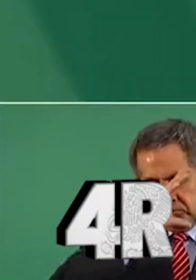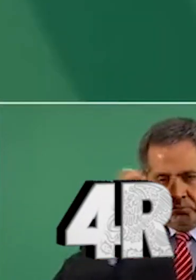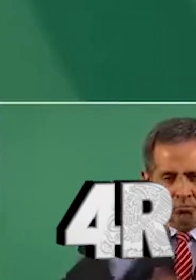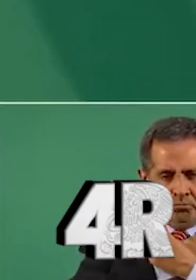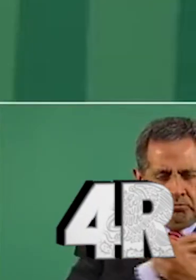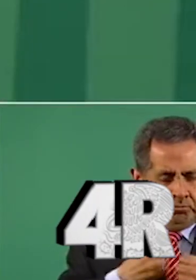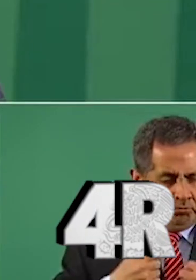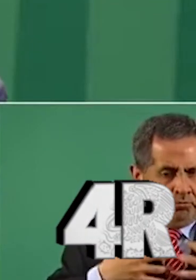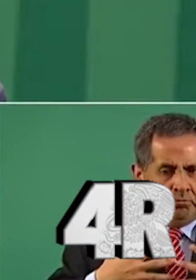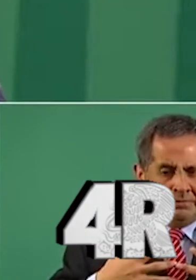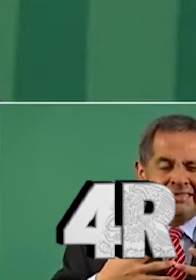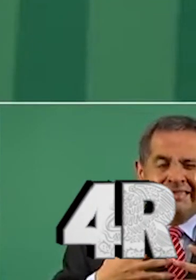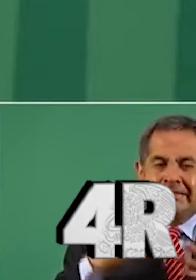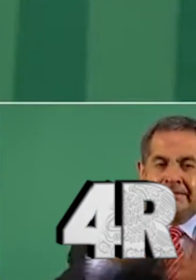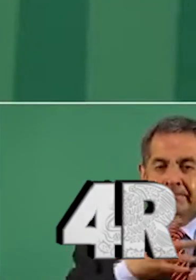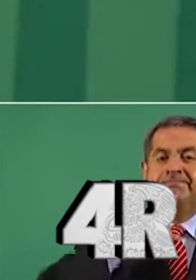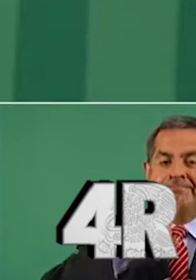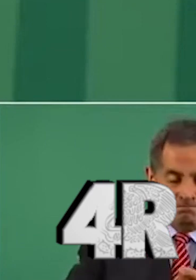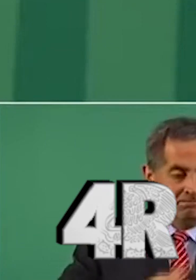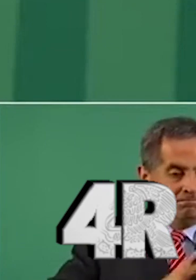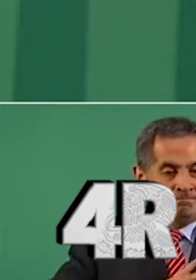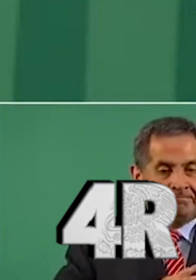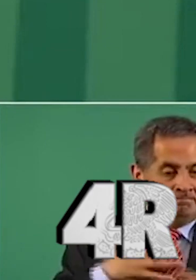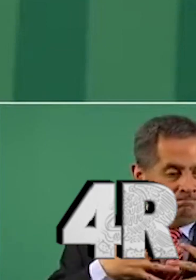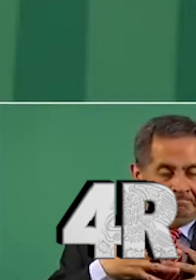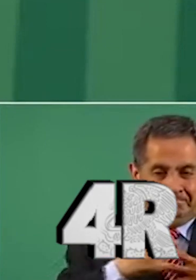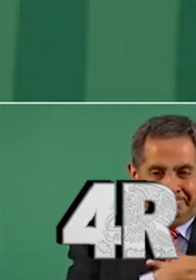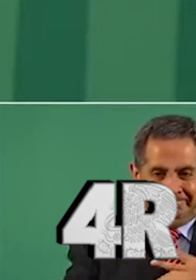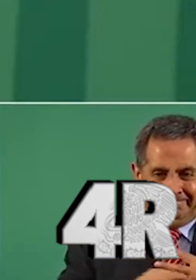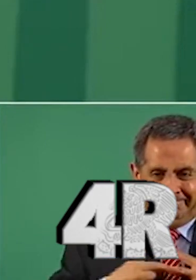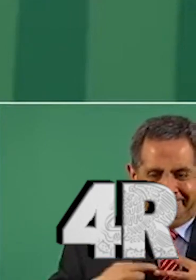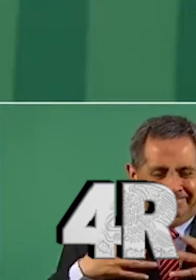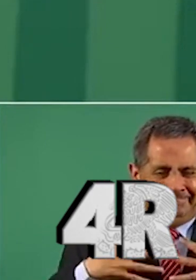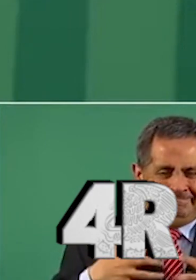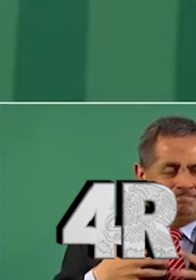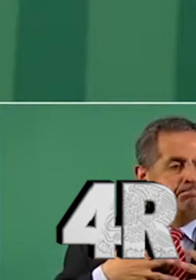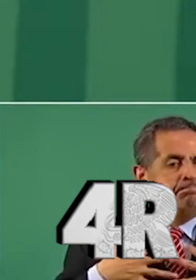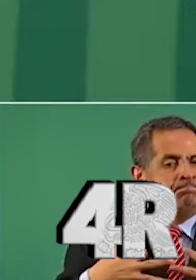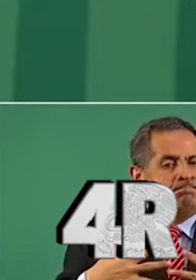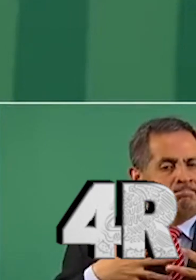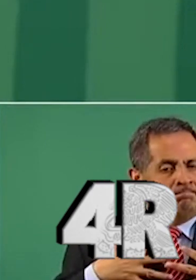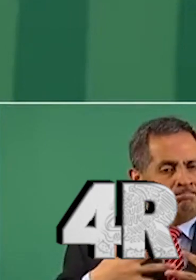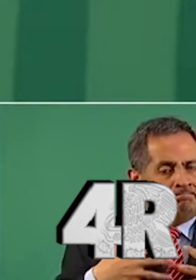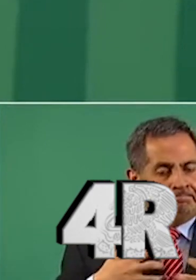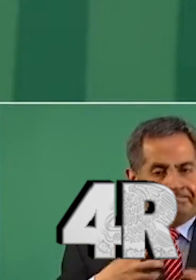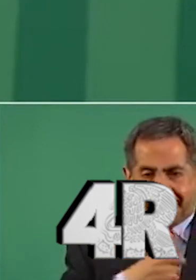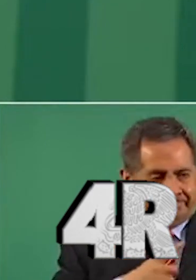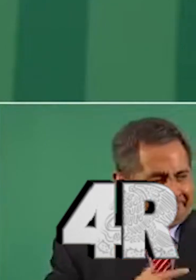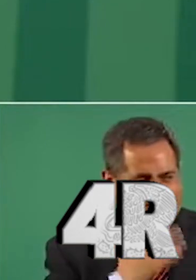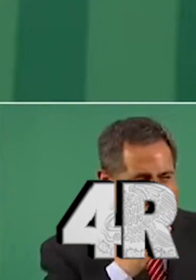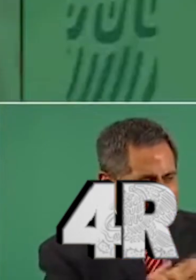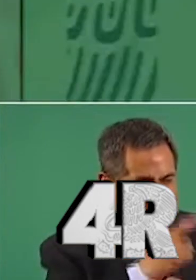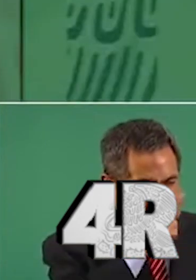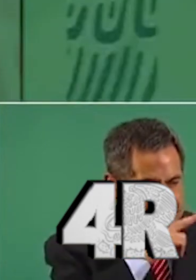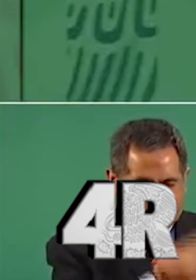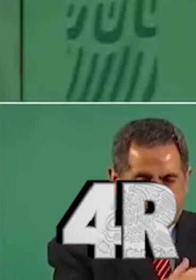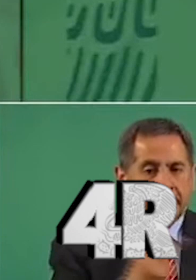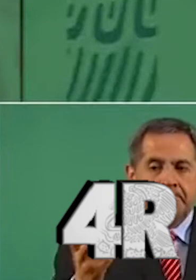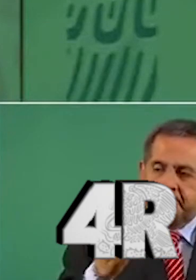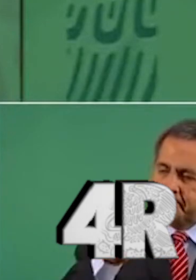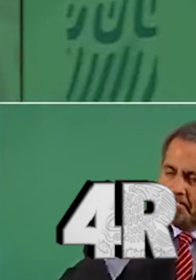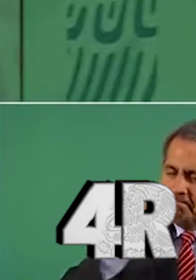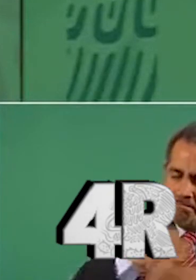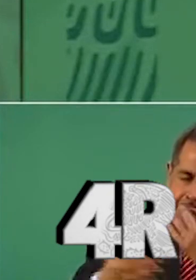sí, ciudadanos, así como menciona el presidente Andrés Manuel, nada, absolutamente nada va a parar sus giras, su